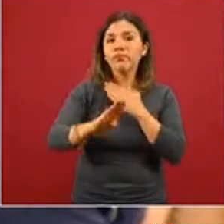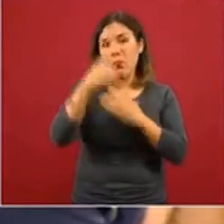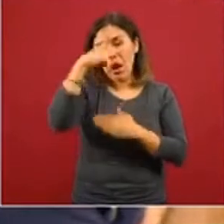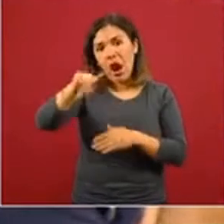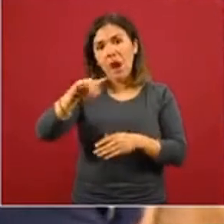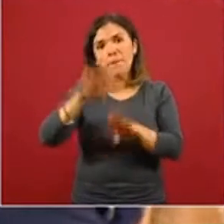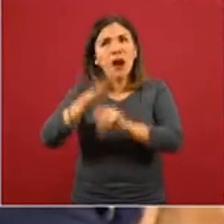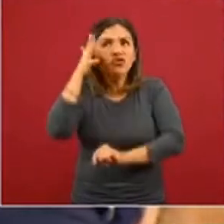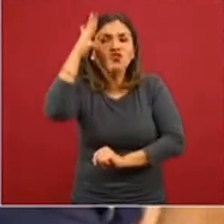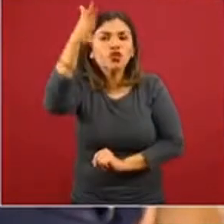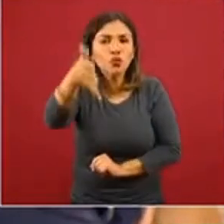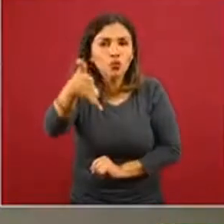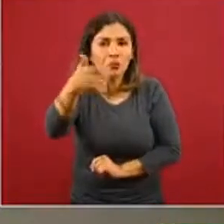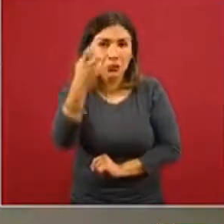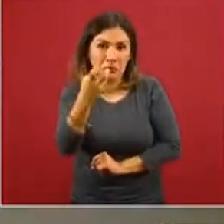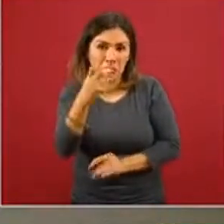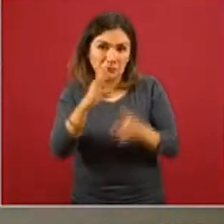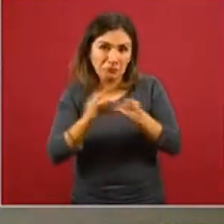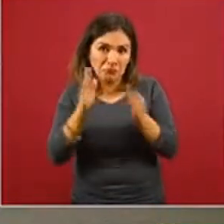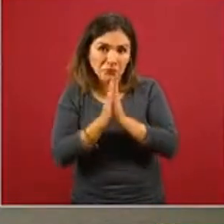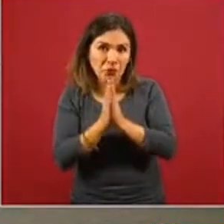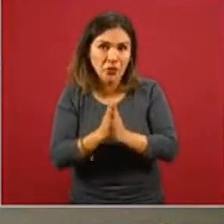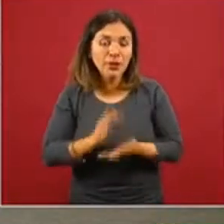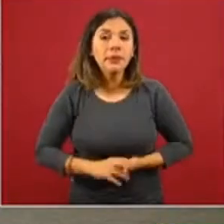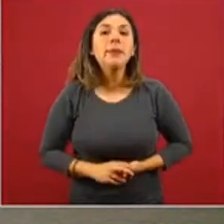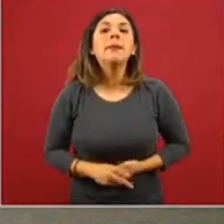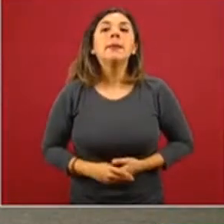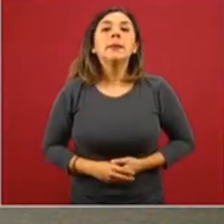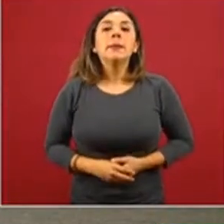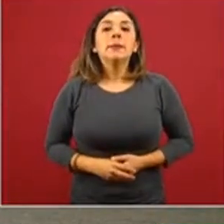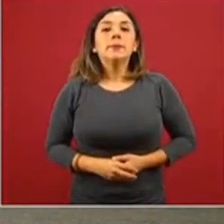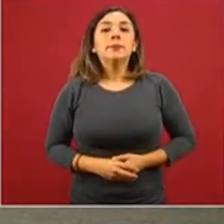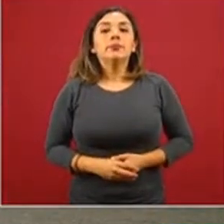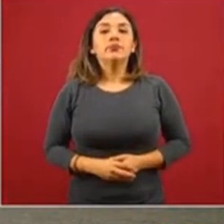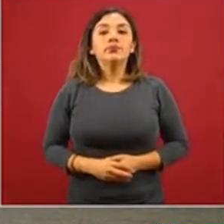plazo. Por favor, gracias. Muchas gracias. Tenemos,